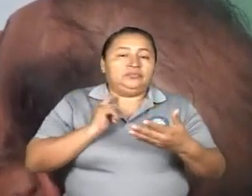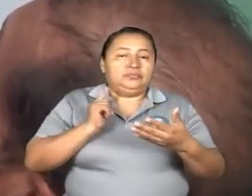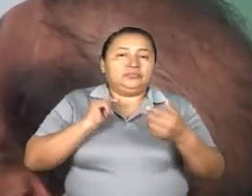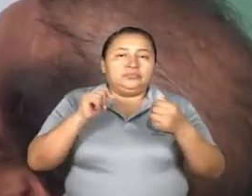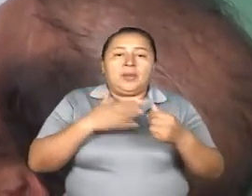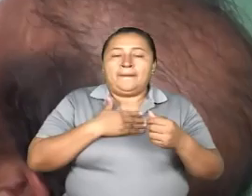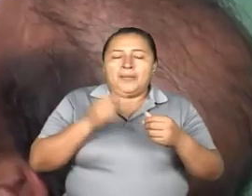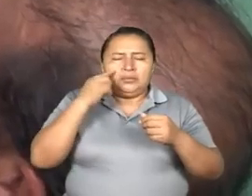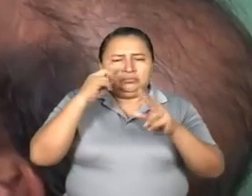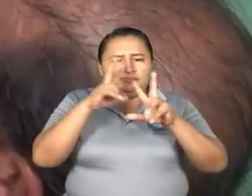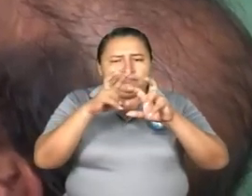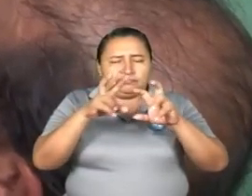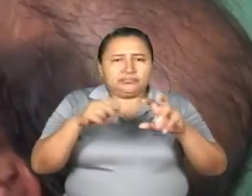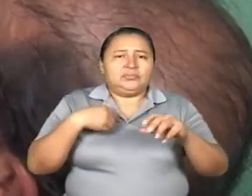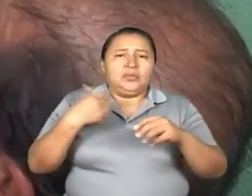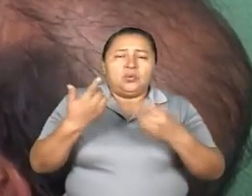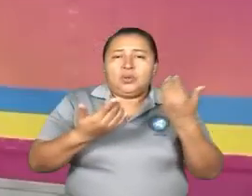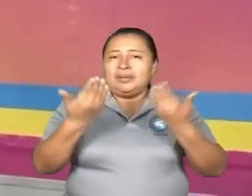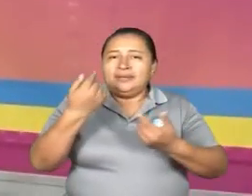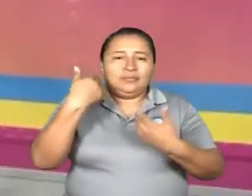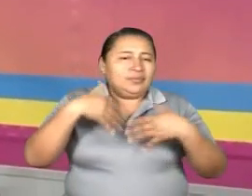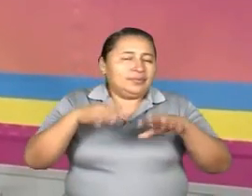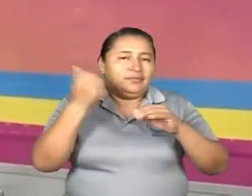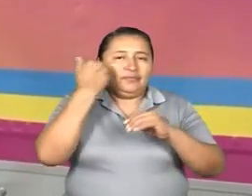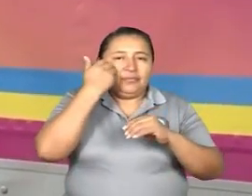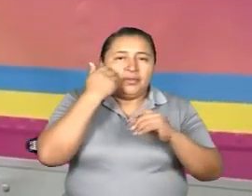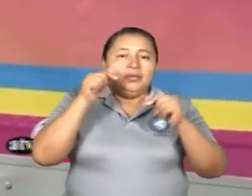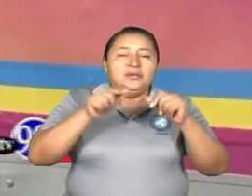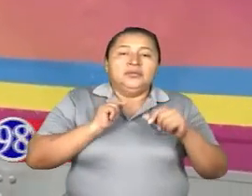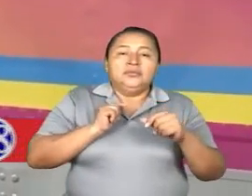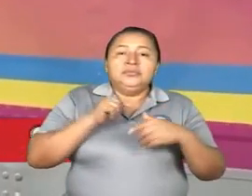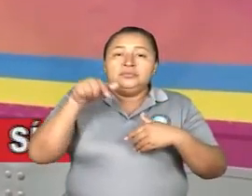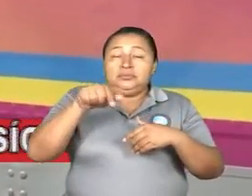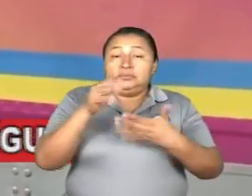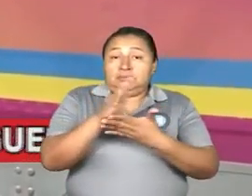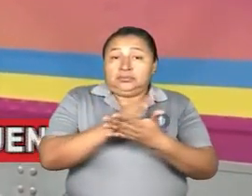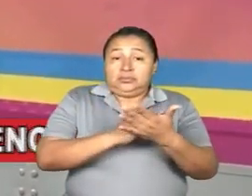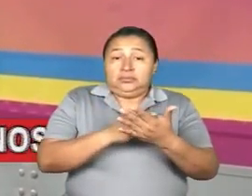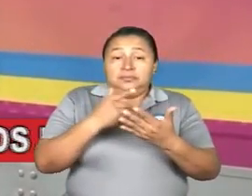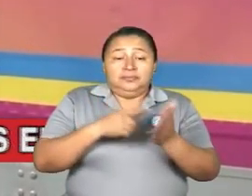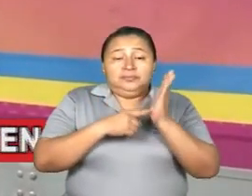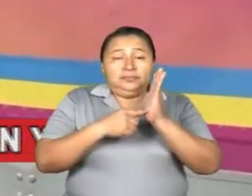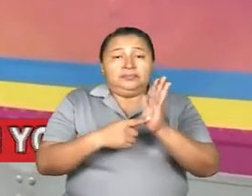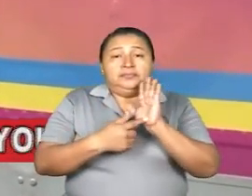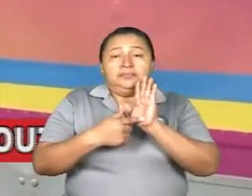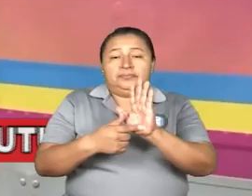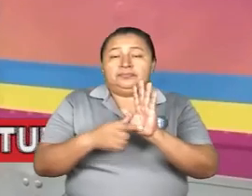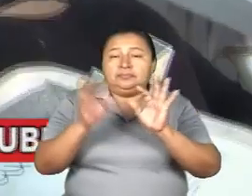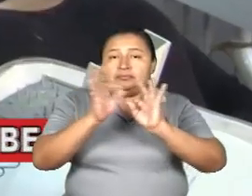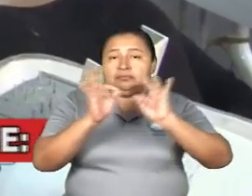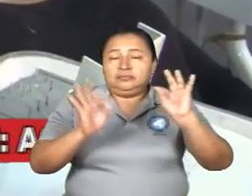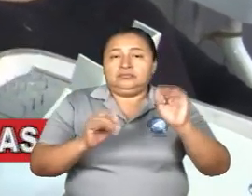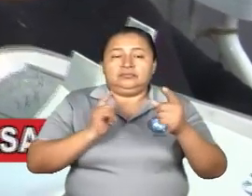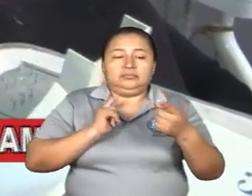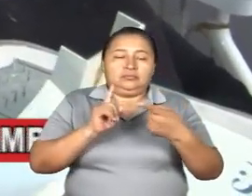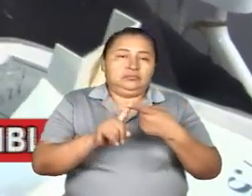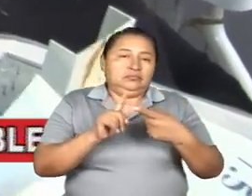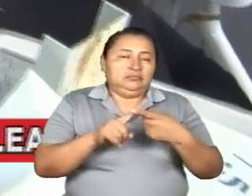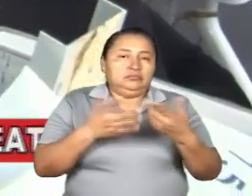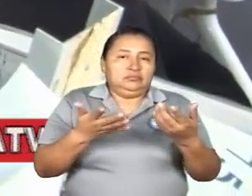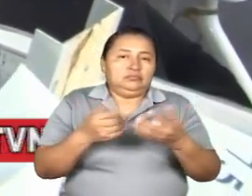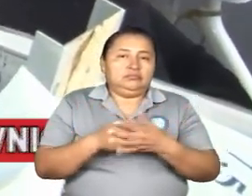los diagnósticos y pronósticos de las enfermedades. Dentro de las ofertas que presentamos en la feria tenemos lo que